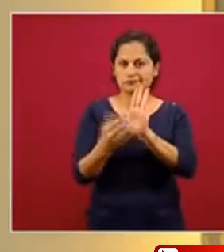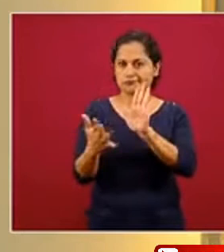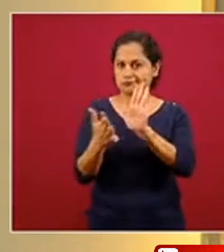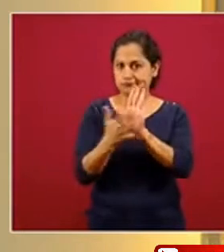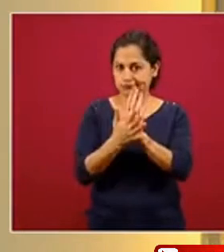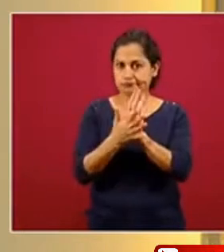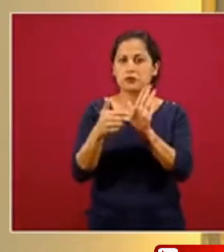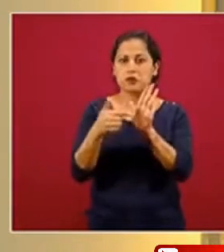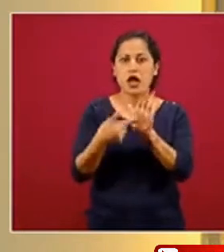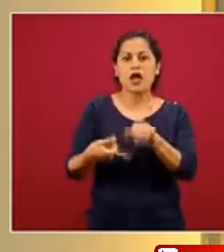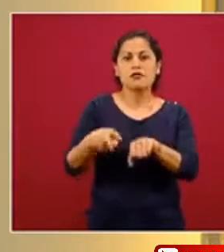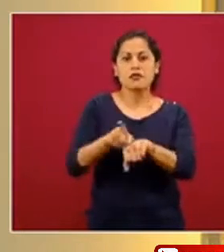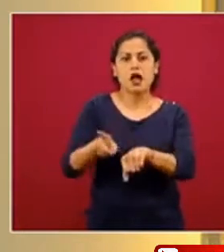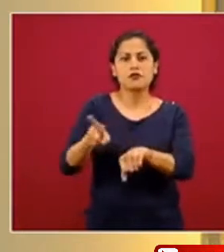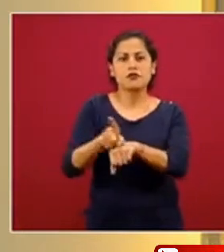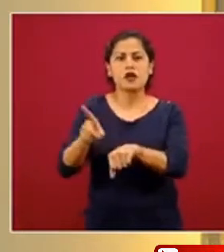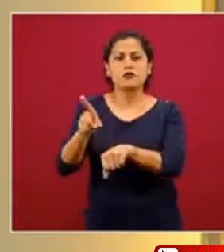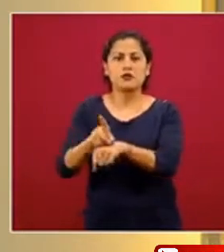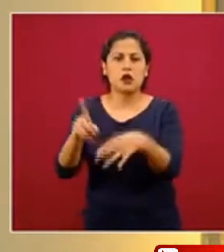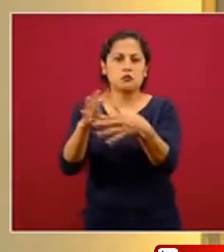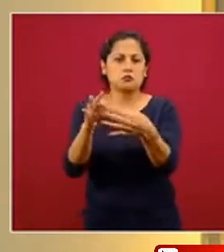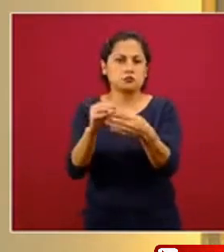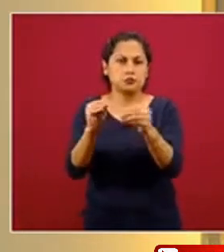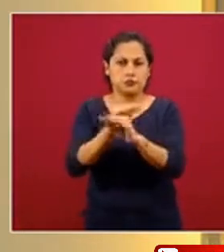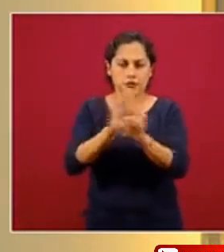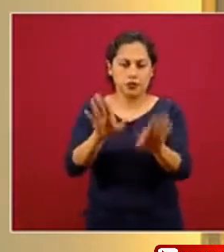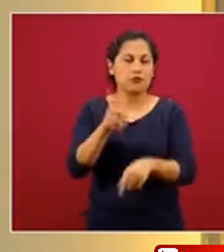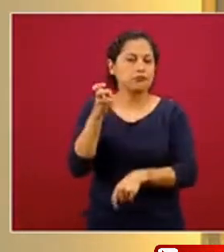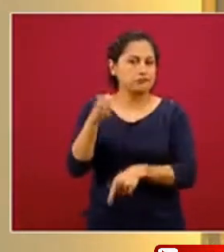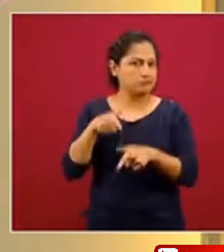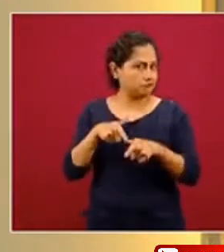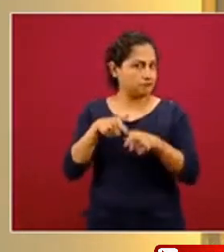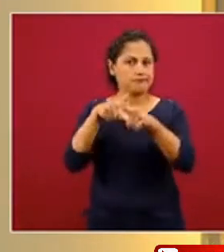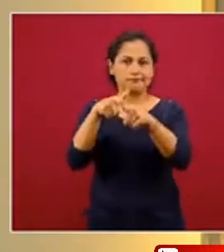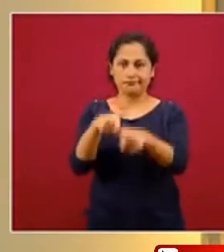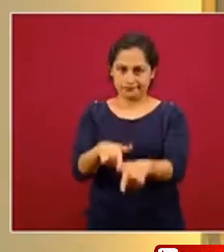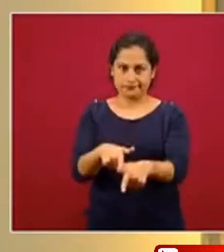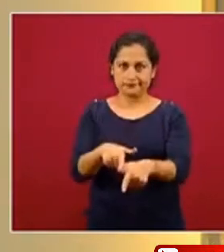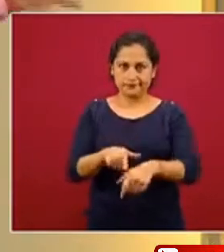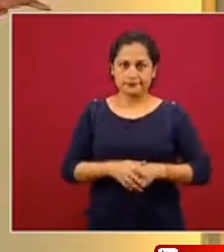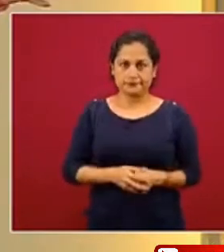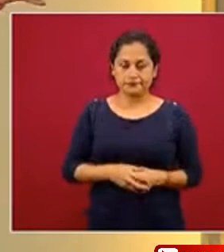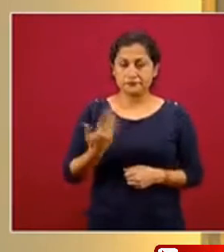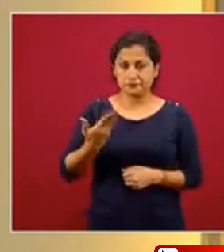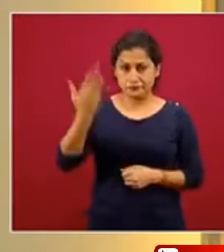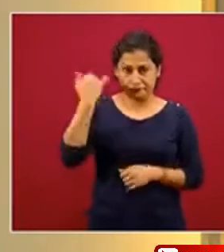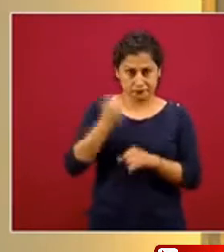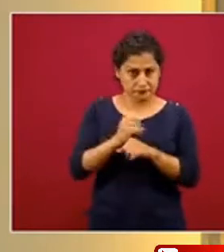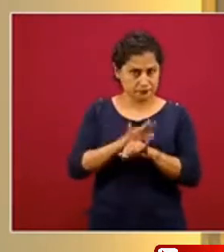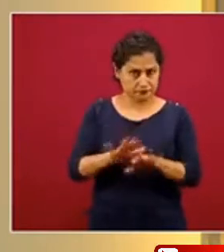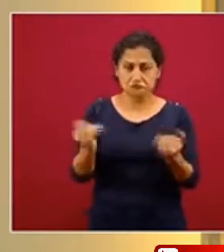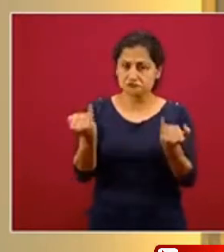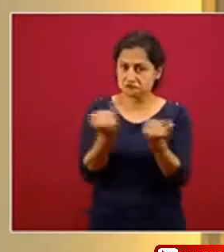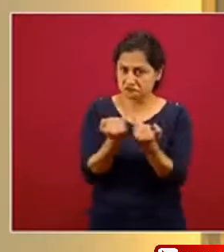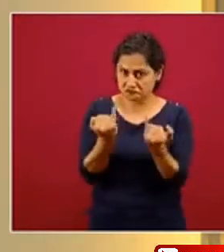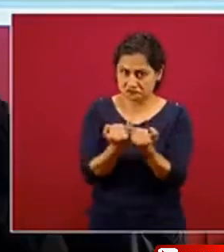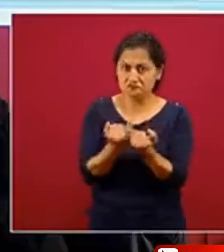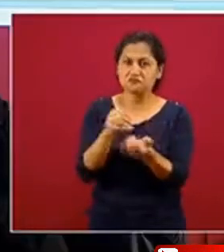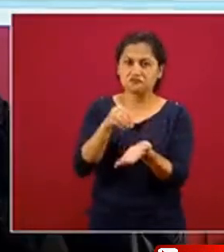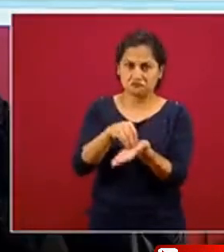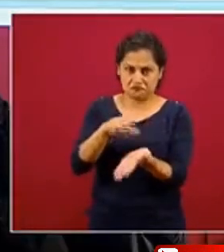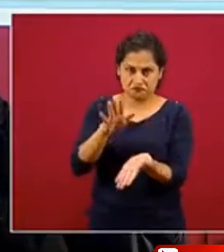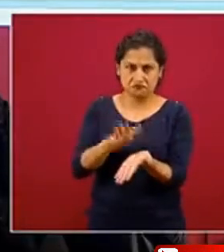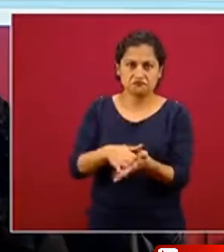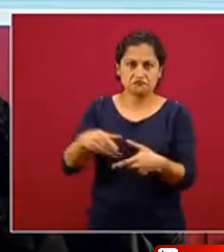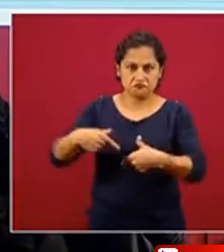el informe técnico detallado. Ahí está, con toda la información que solíamos presentar aquí. Pero ahora vamos a